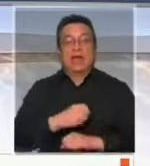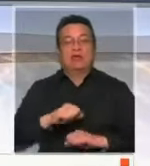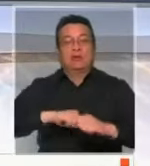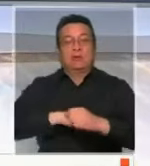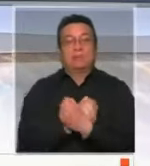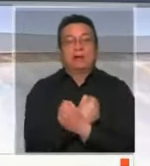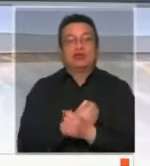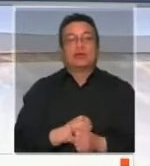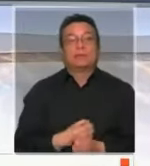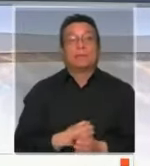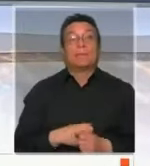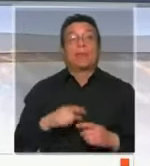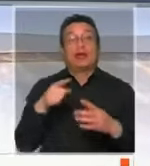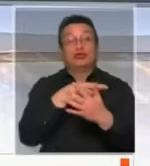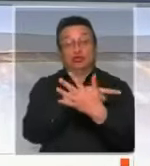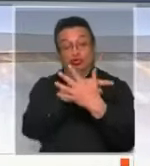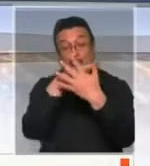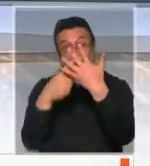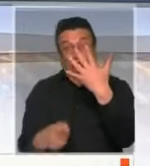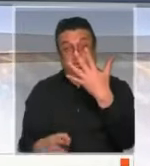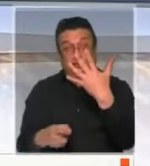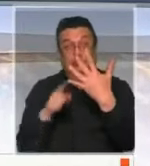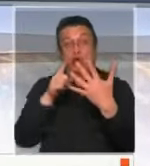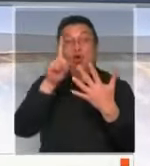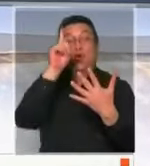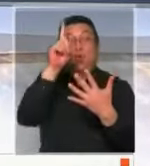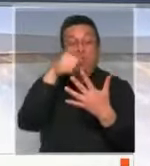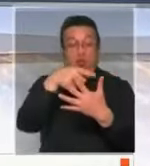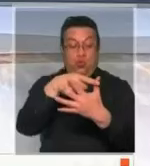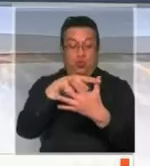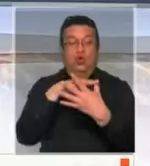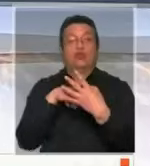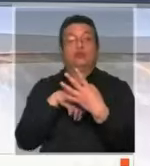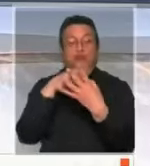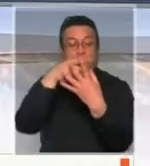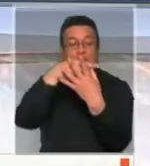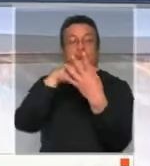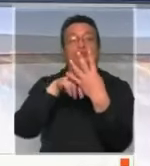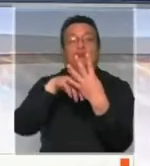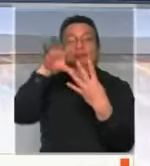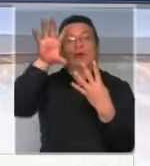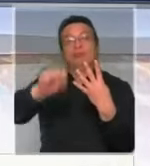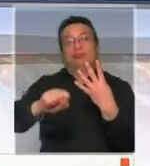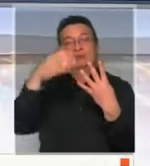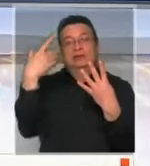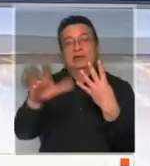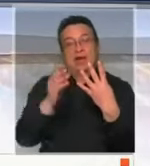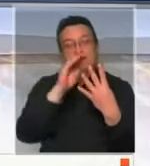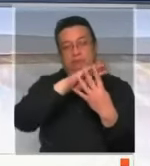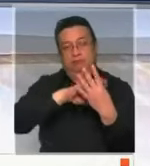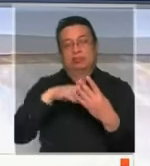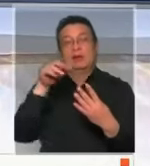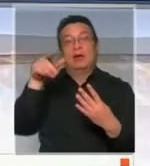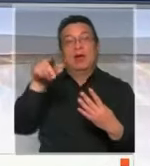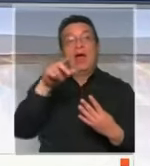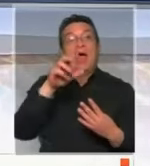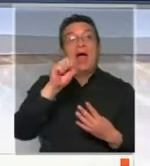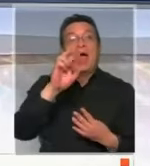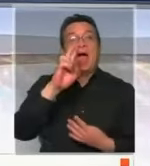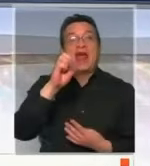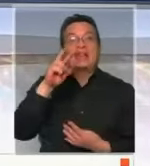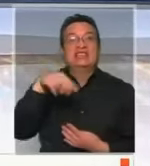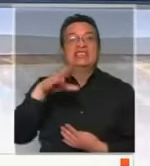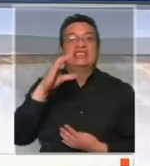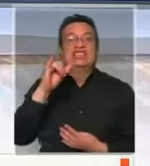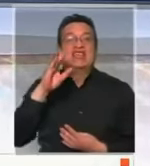presidio. Bueno, de todos ellos hemos dicho que uno solamente ha sido recapturado. Se trata de Carlos Andrés Arancibia Pavés.